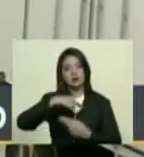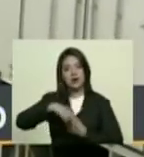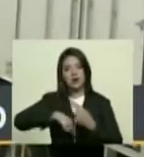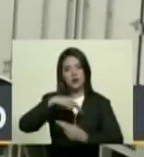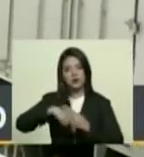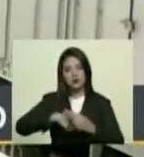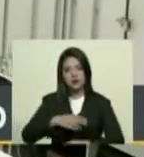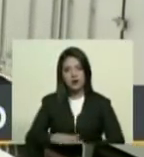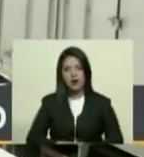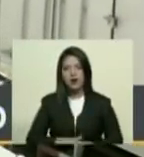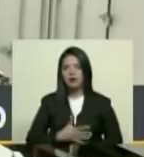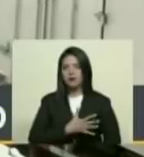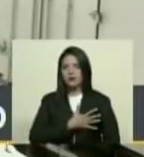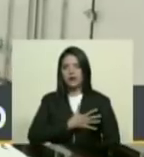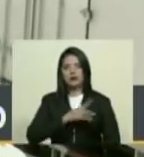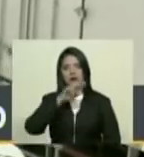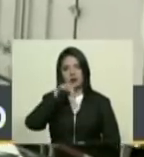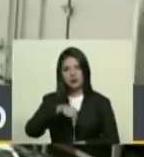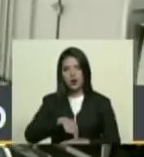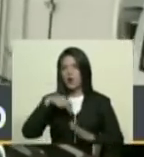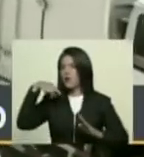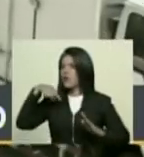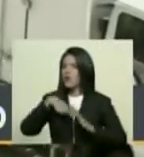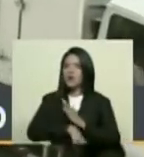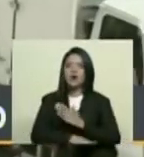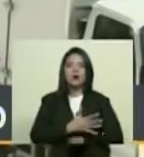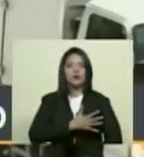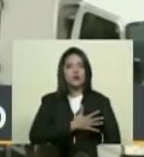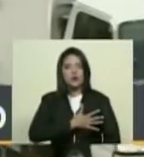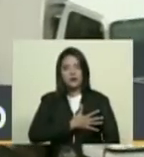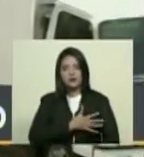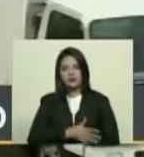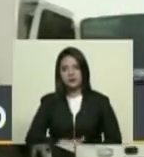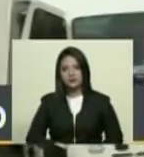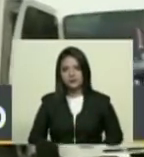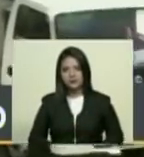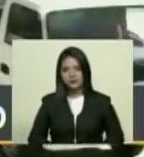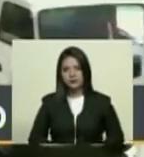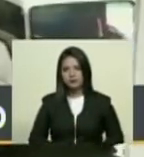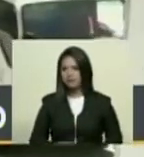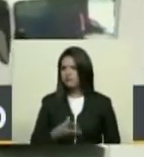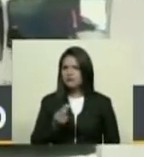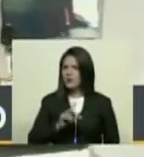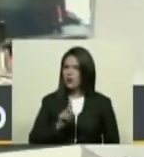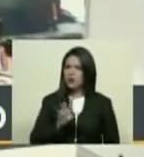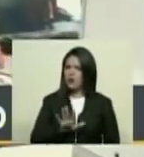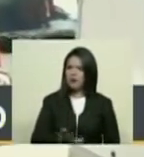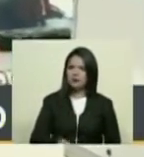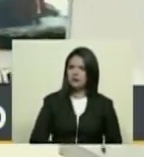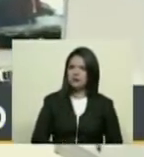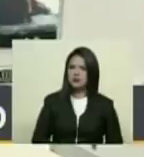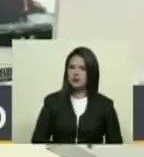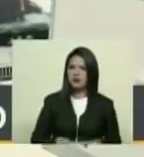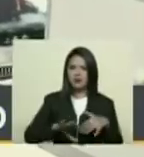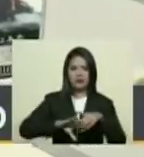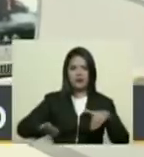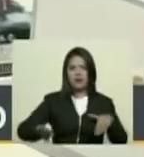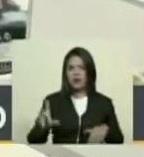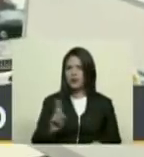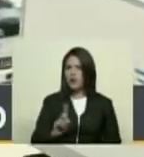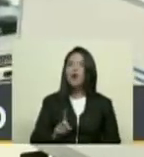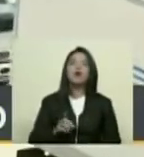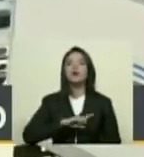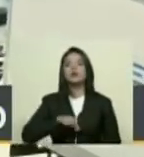revolucionaria, nacionalista, profundamente patriótica. No es así, dividiéndonos, como